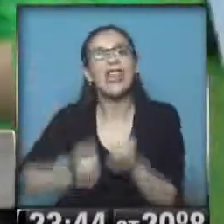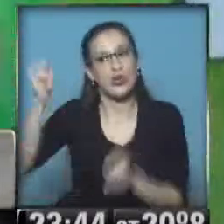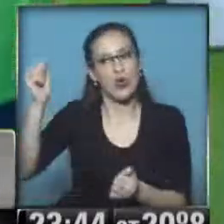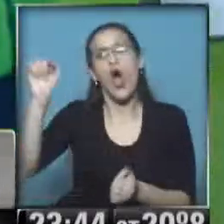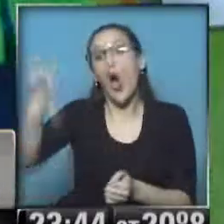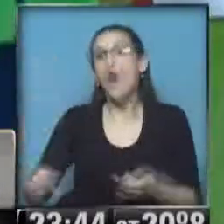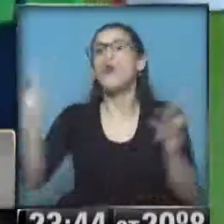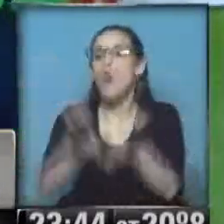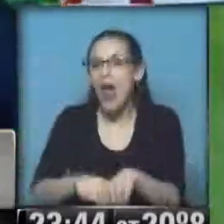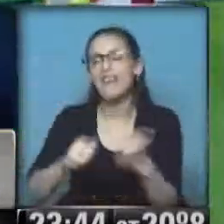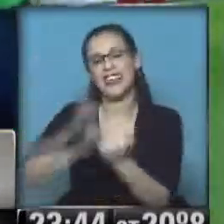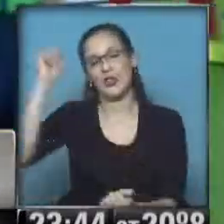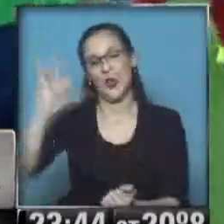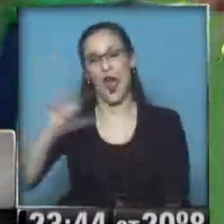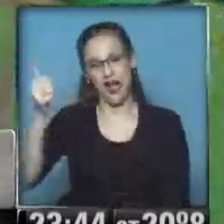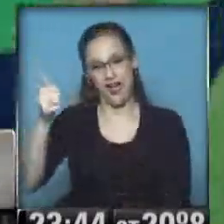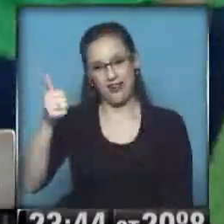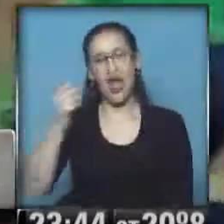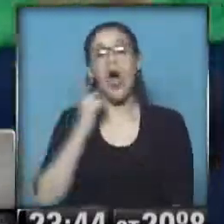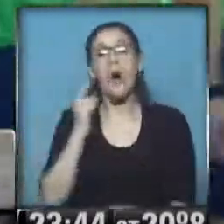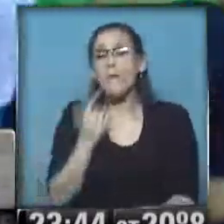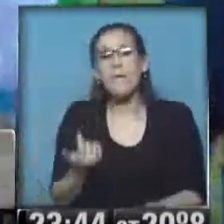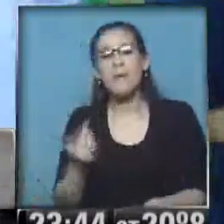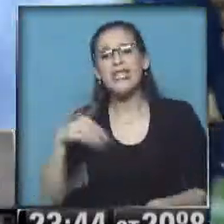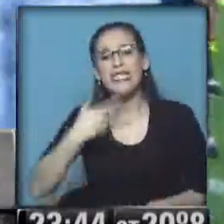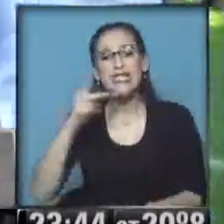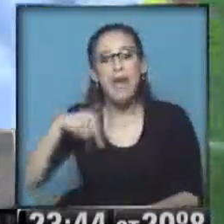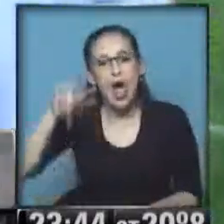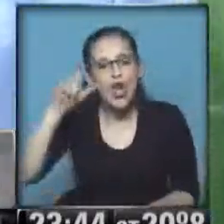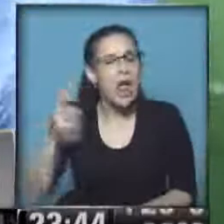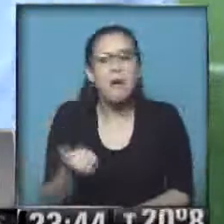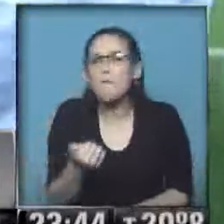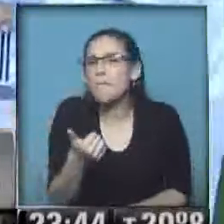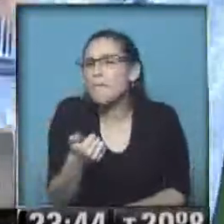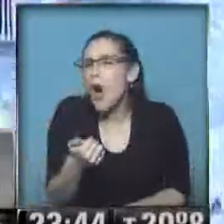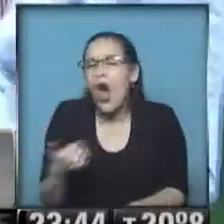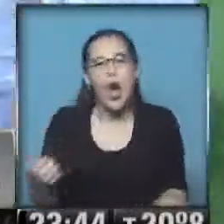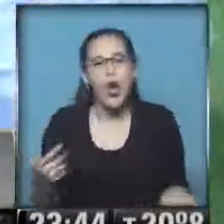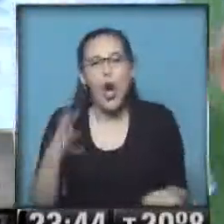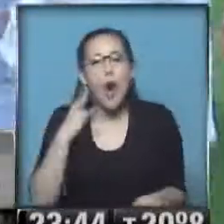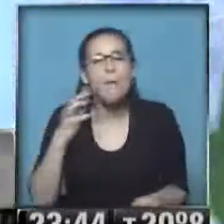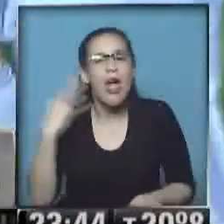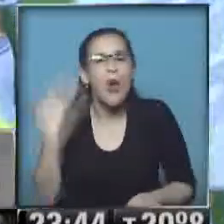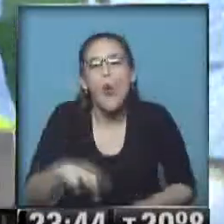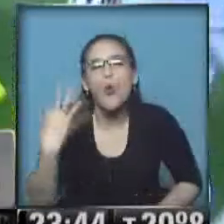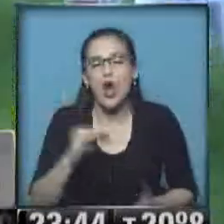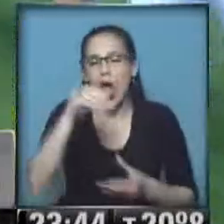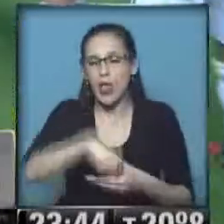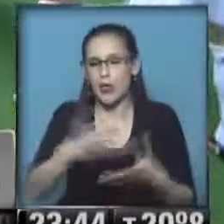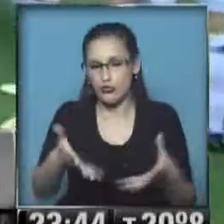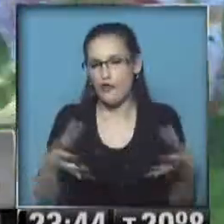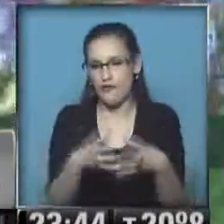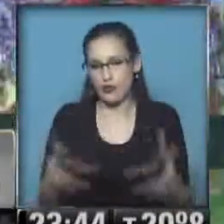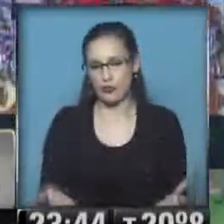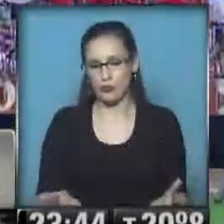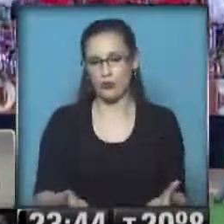uno de los pocos técnicos en la historia del fútbol español que logra conseguir las 3 competiciones que hay en España, concretamente la Copa del Rey, la Supercopa de